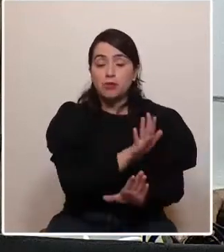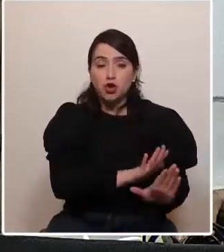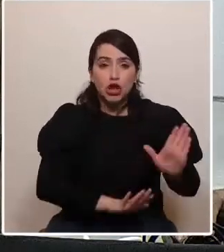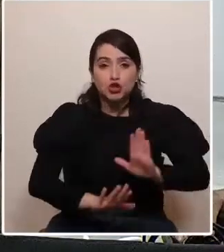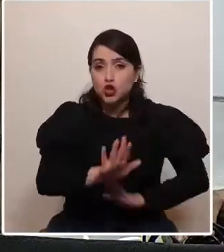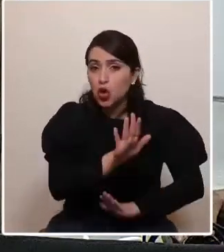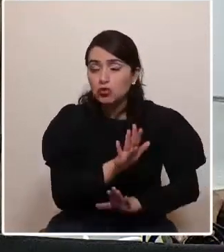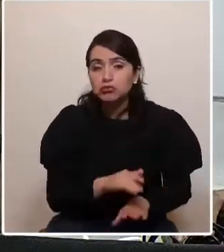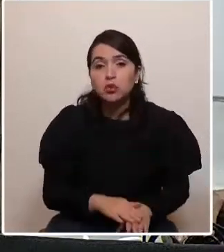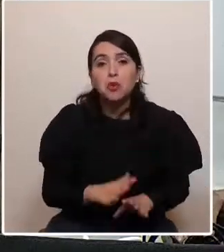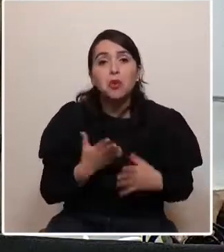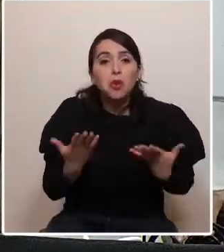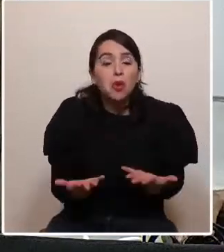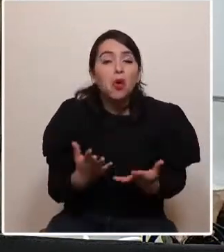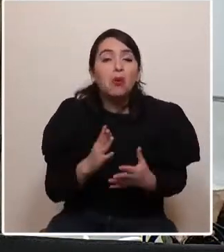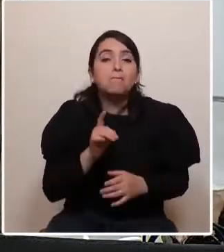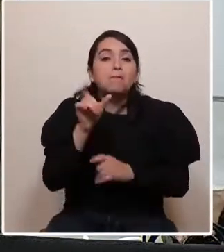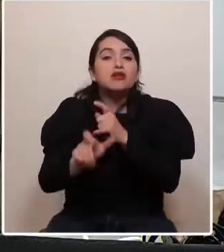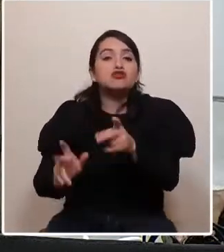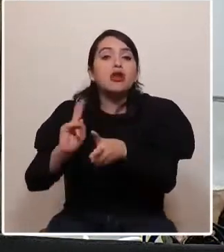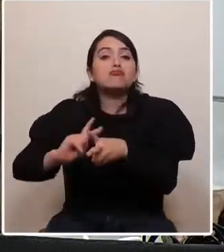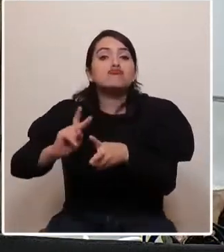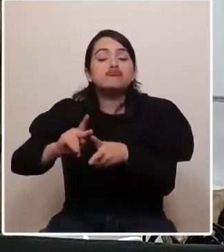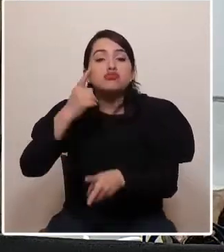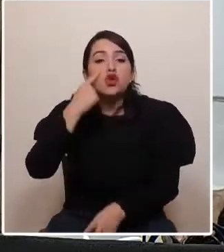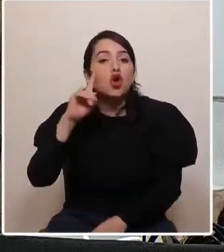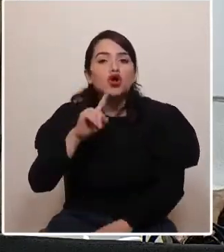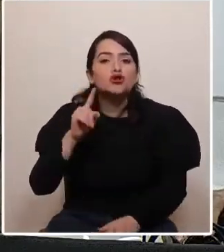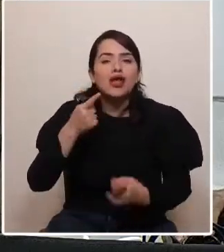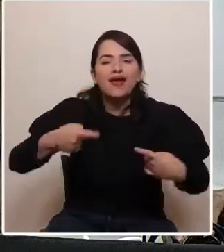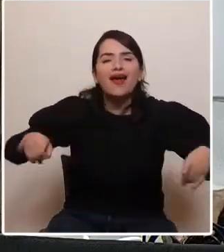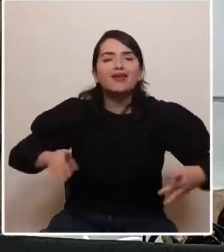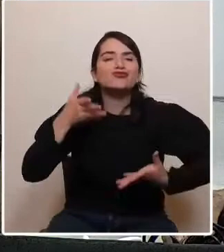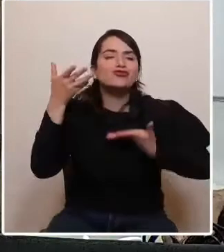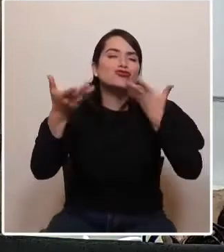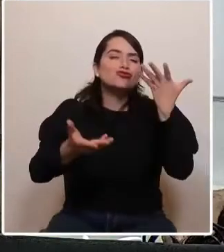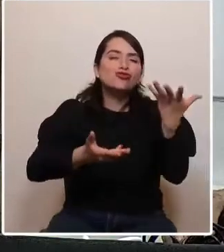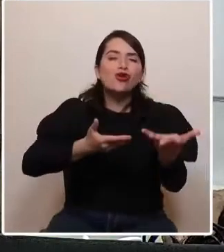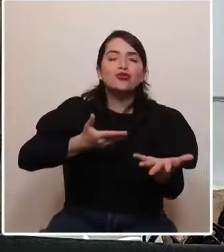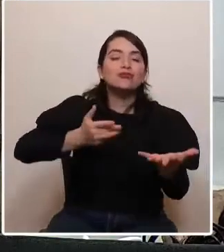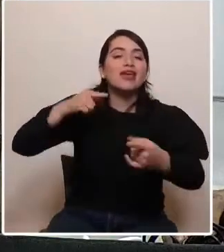o que son obras de autor desconocido, incluyéndose las canciones, leyendas,